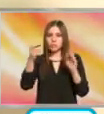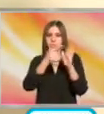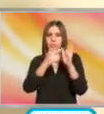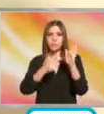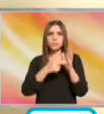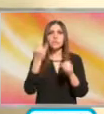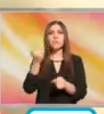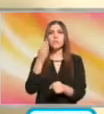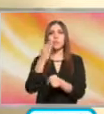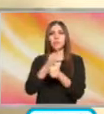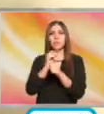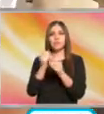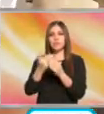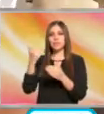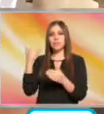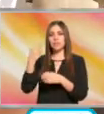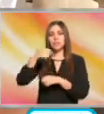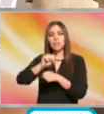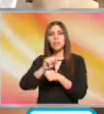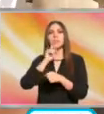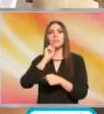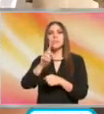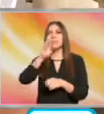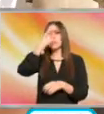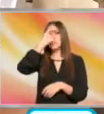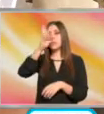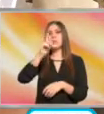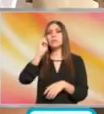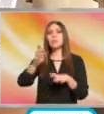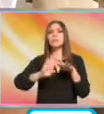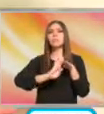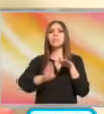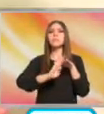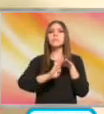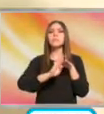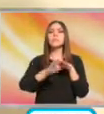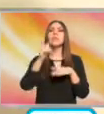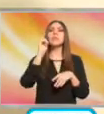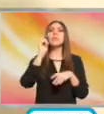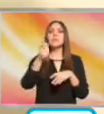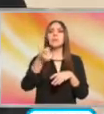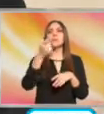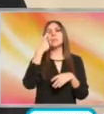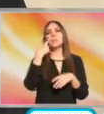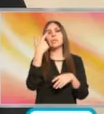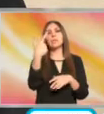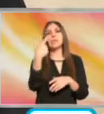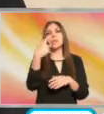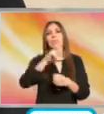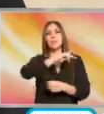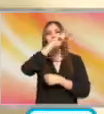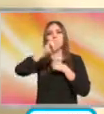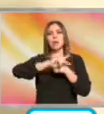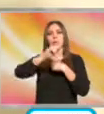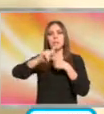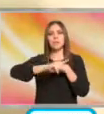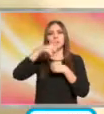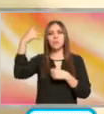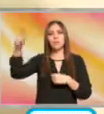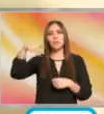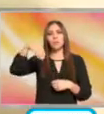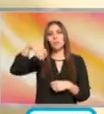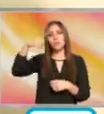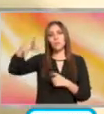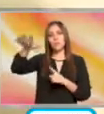orden ejecutiva la que restringía el acceso a migrantes de 7 países mayoritariamente musulmanes y también revocaba visas